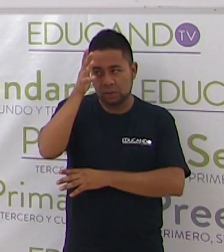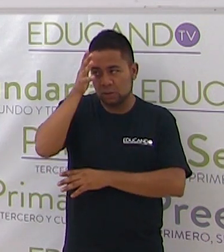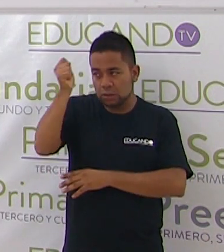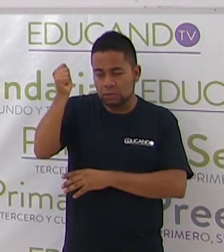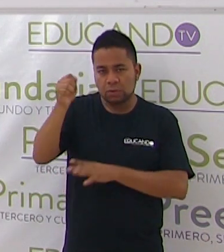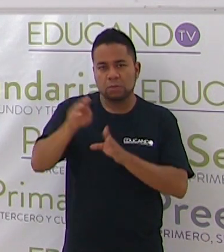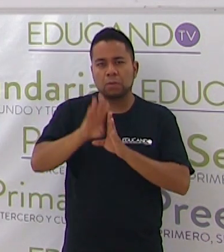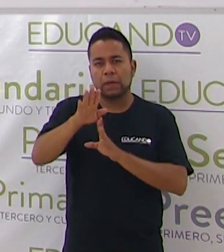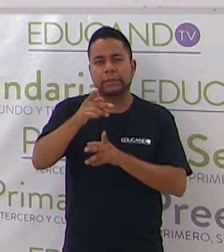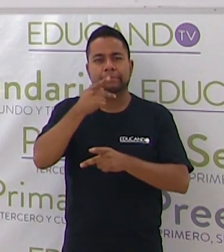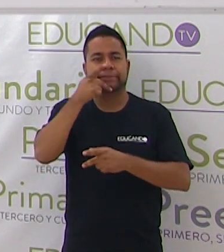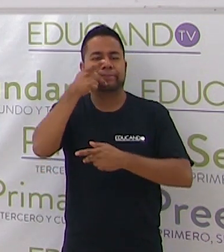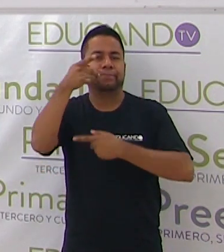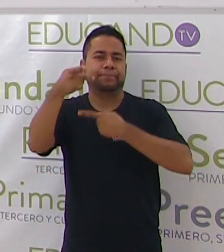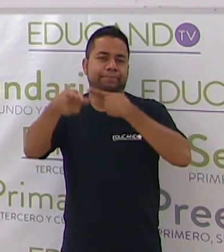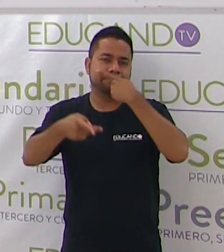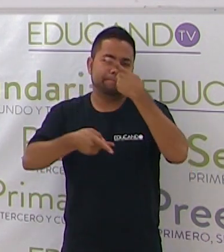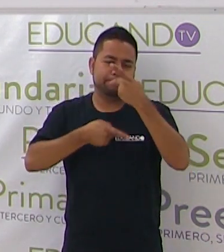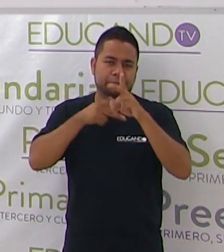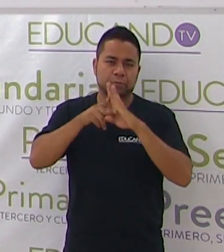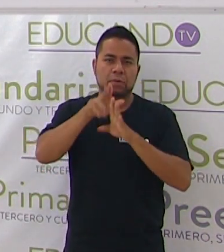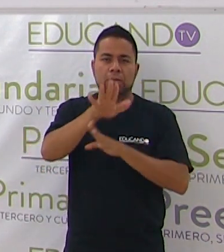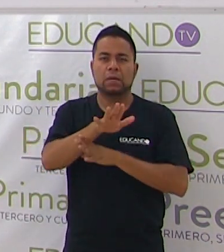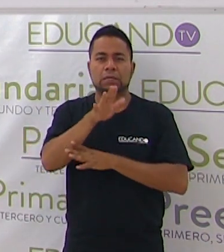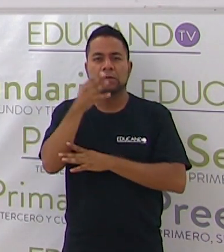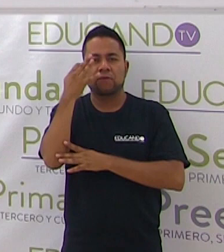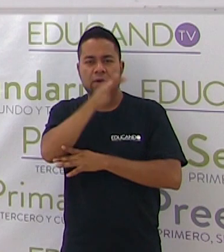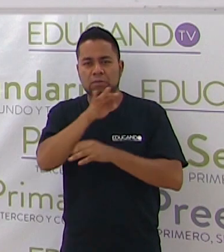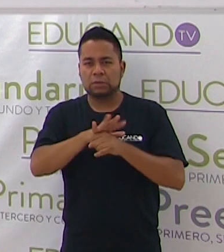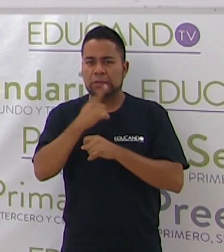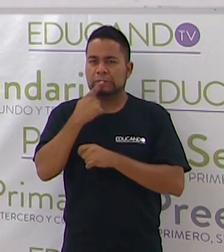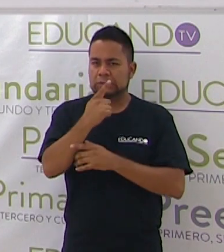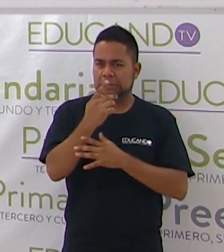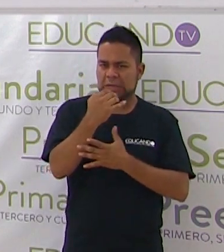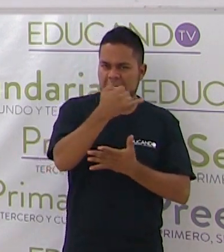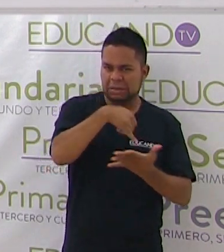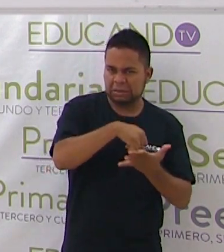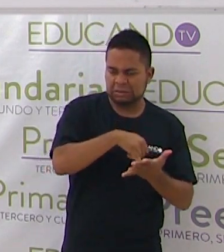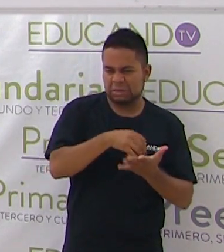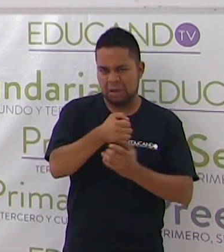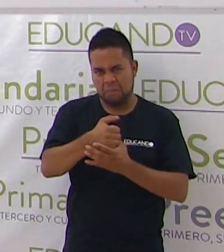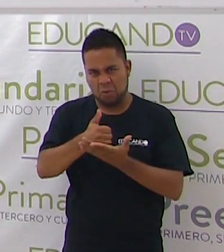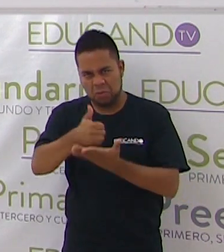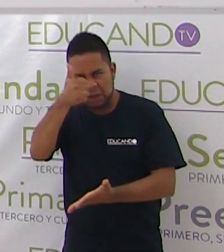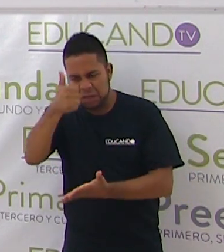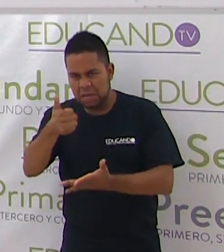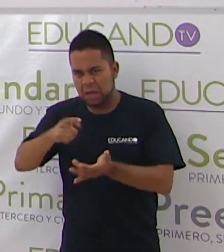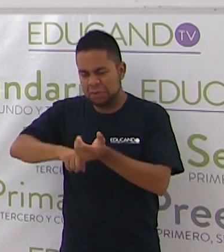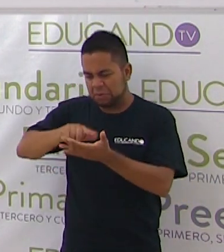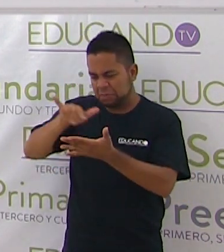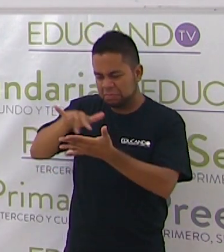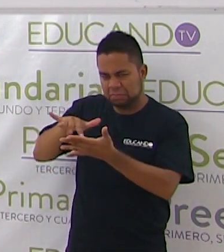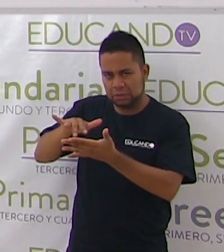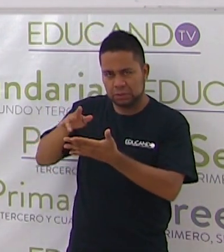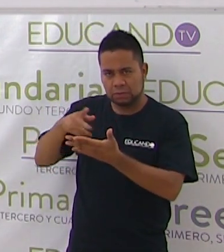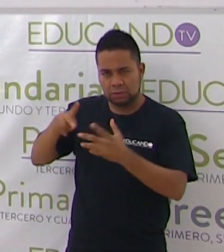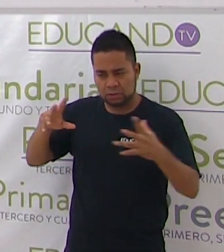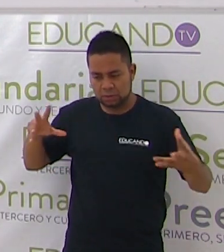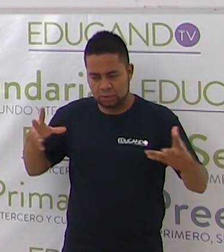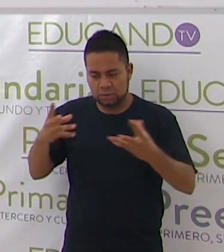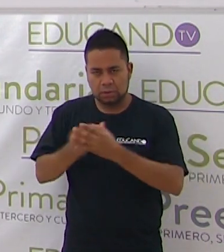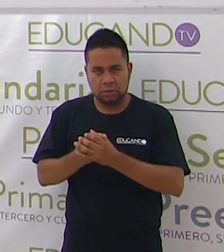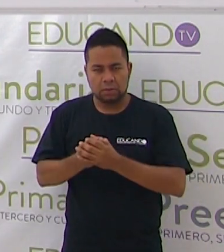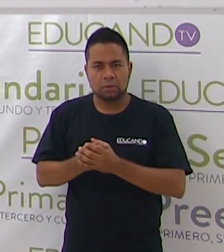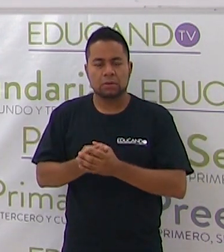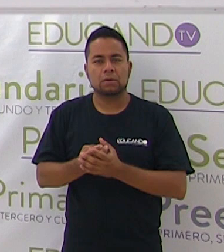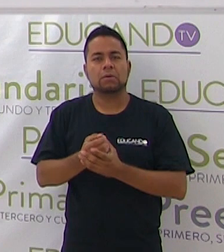más poético y más metafórico porque habla de una isla, de una botella y un mensaje. Pero juntos, y